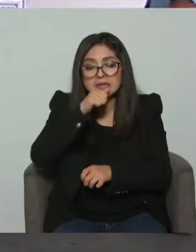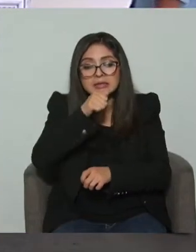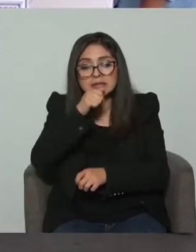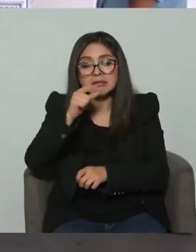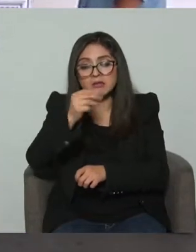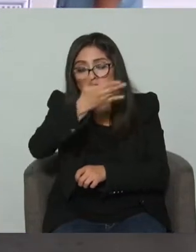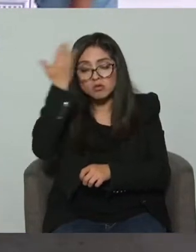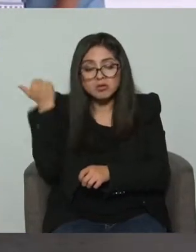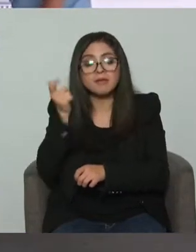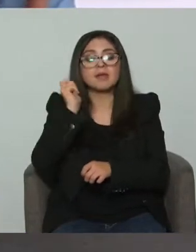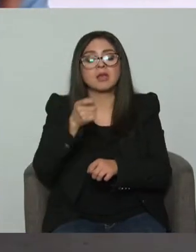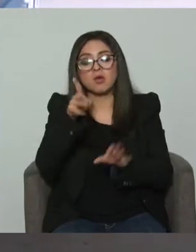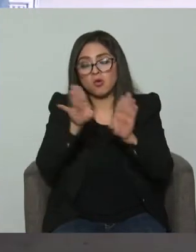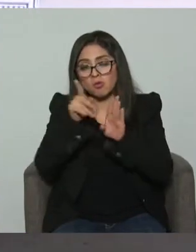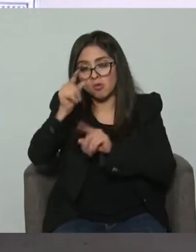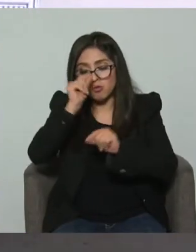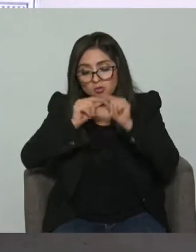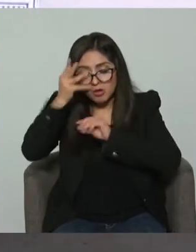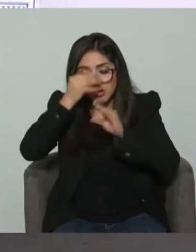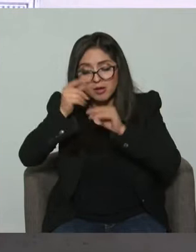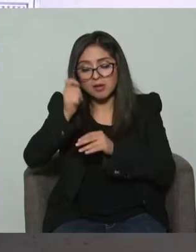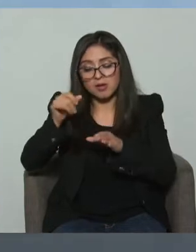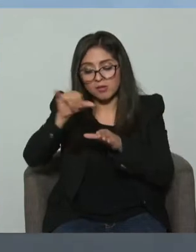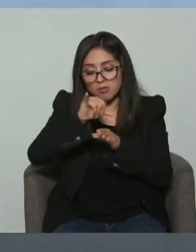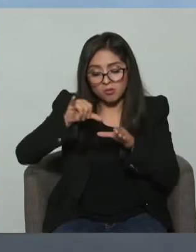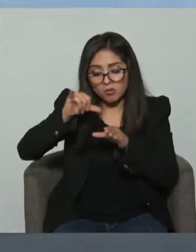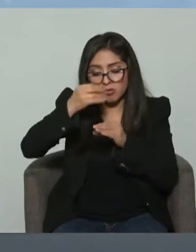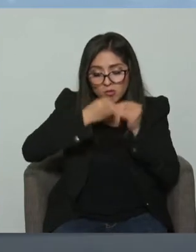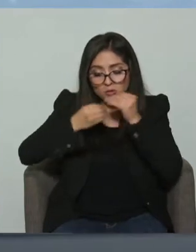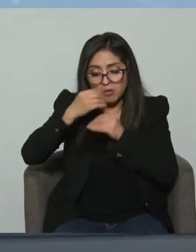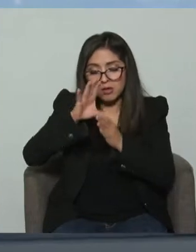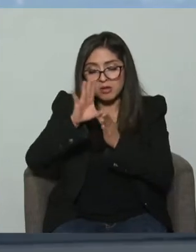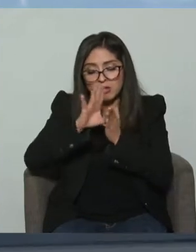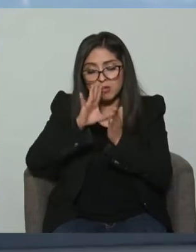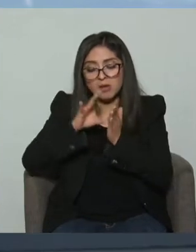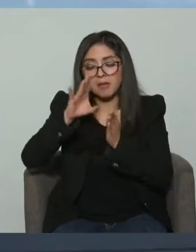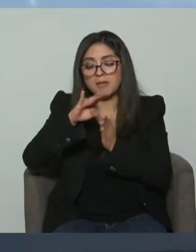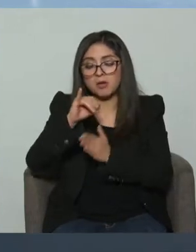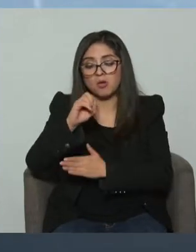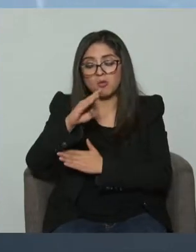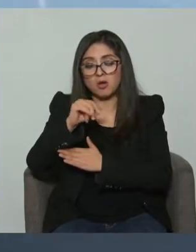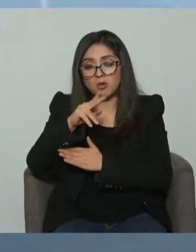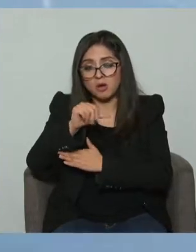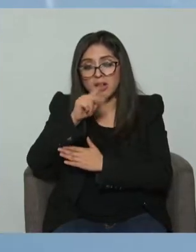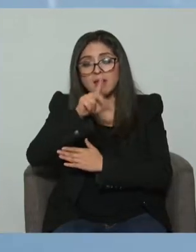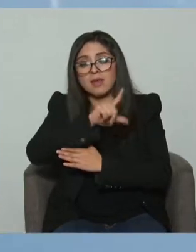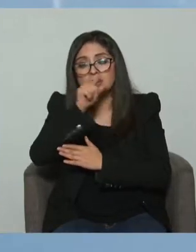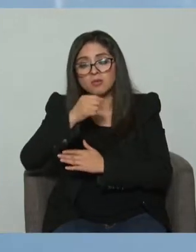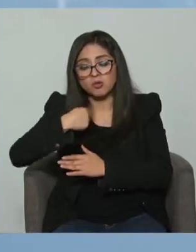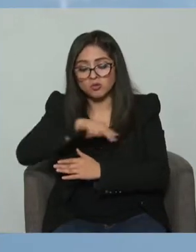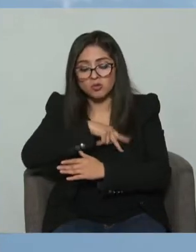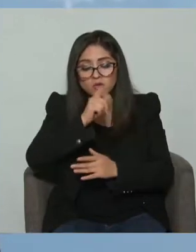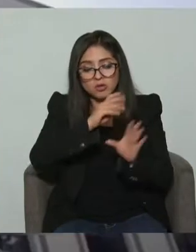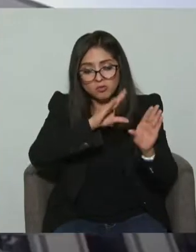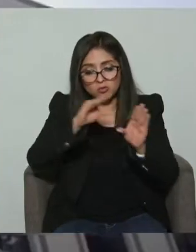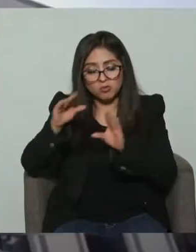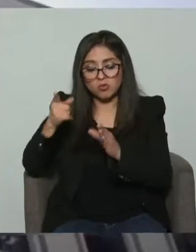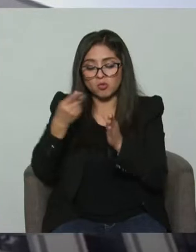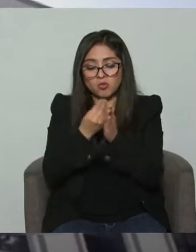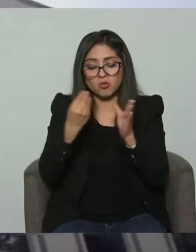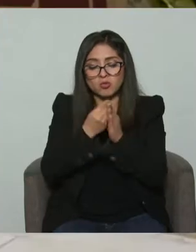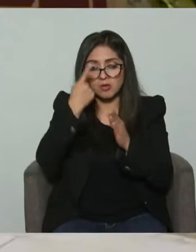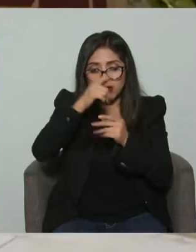conocimientos de la bioquímica, la biología celular y molecular, también de estadística. Les daremos un curso de introducción a la medicina para que ellos